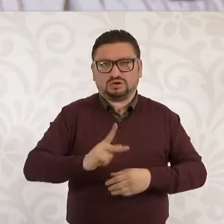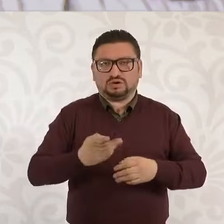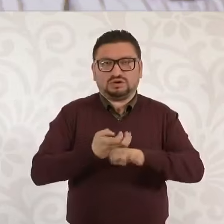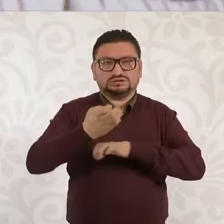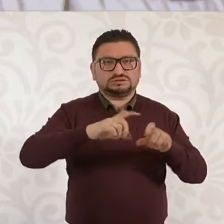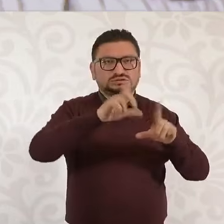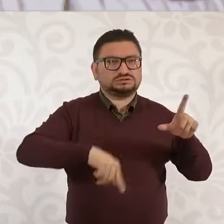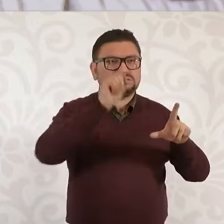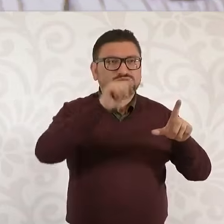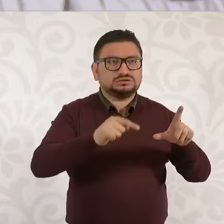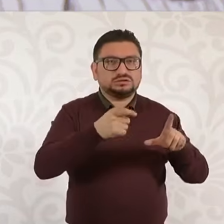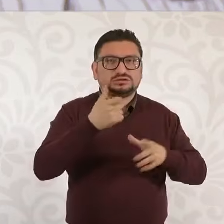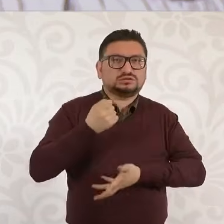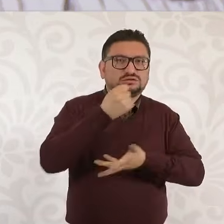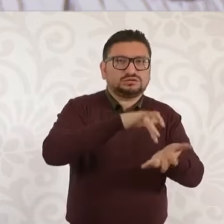de la República.